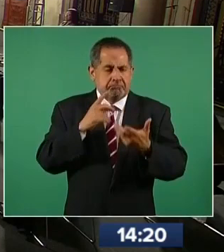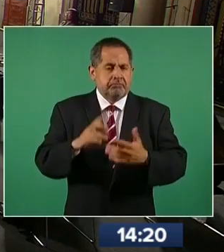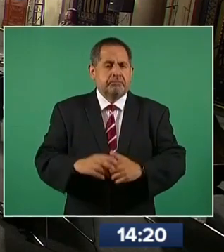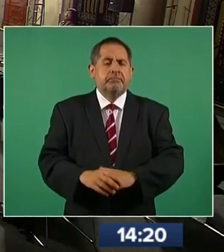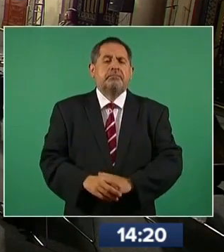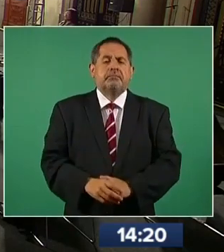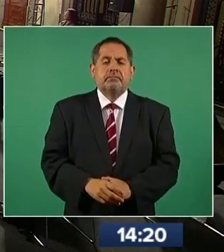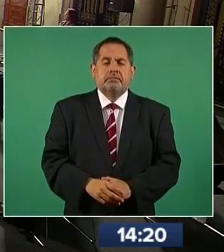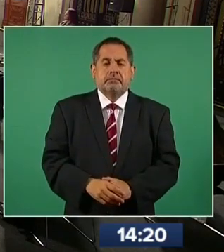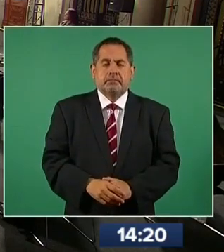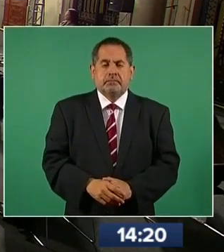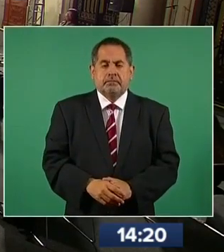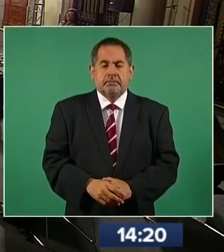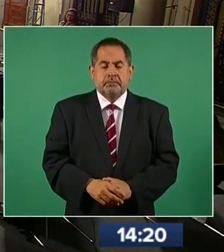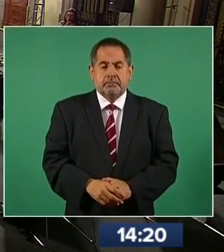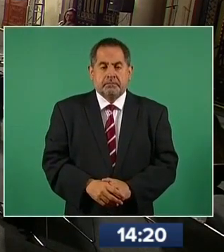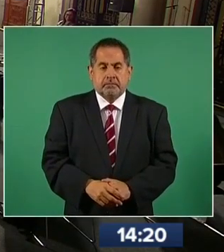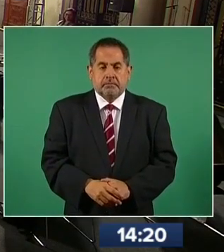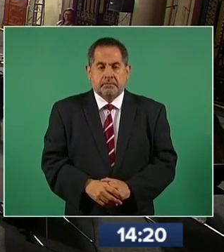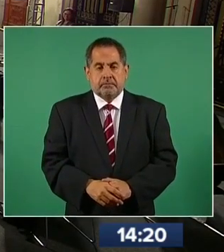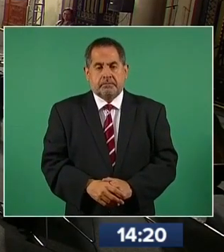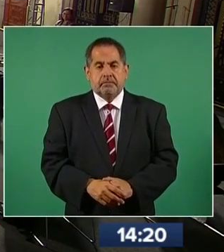tener una reunión. Está